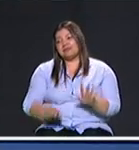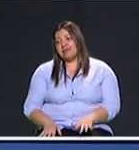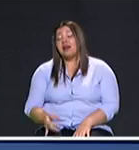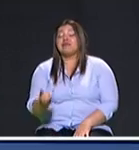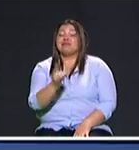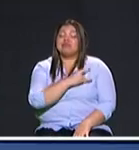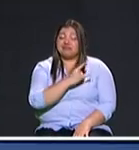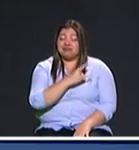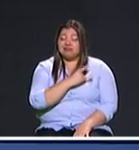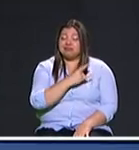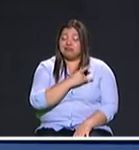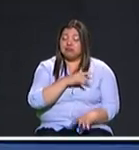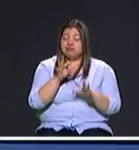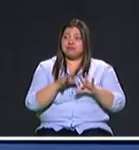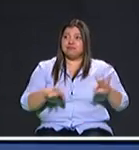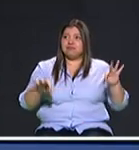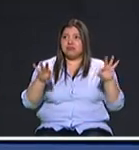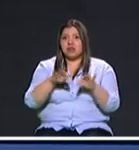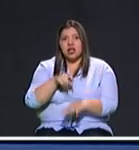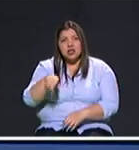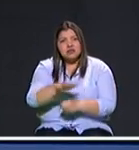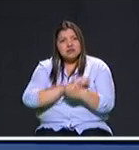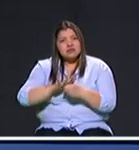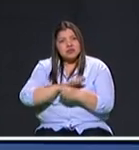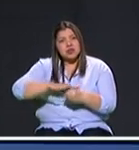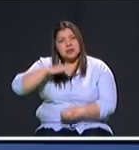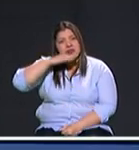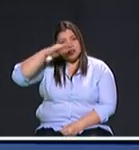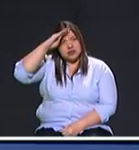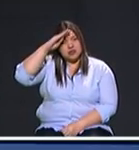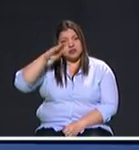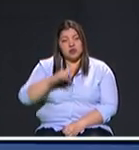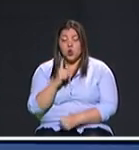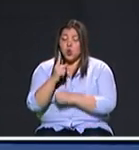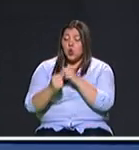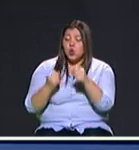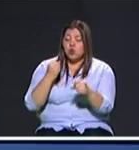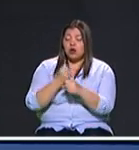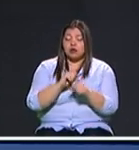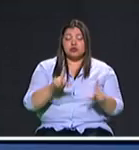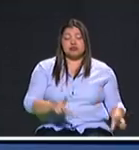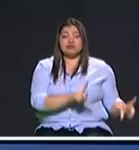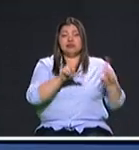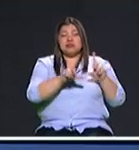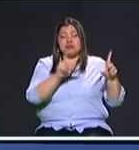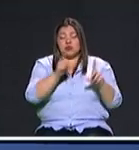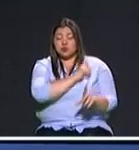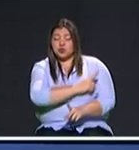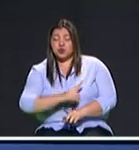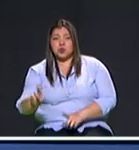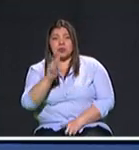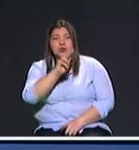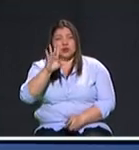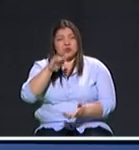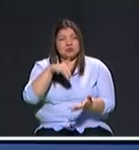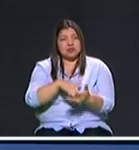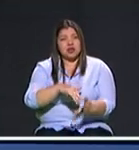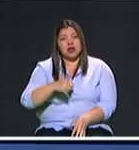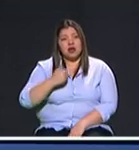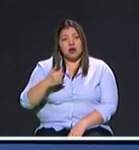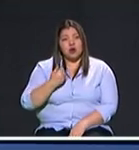en la ciudad nadie se gradúan 22 mil jóvenes cada año de los cuales 17 mil son de colegios públicos